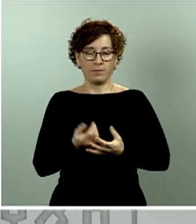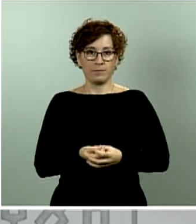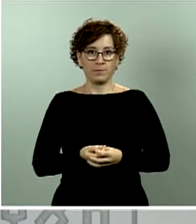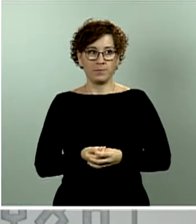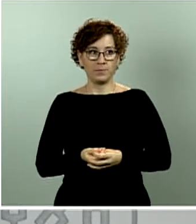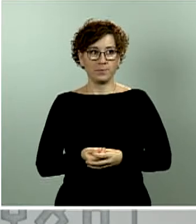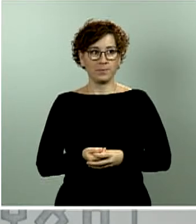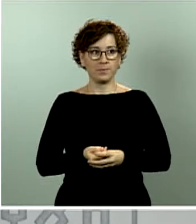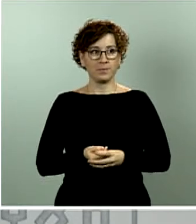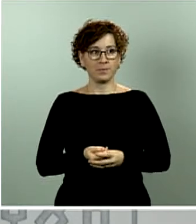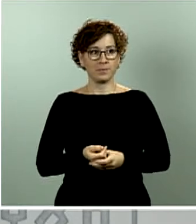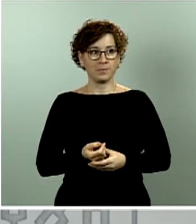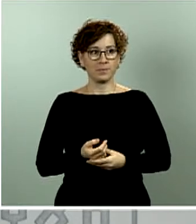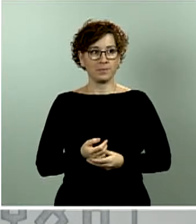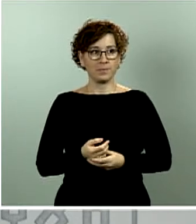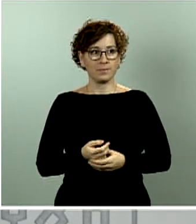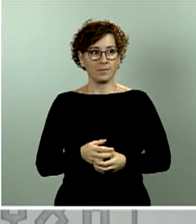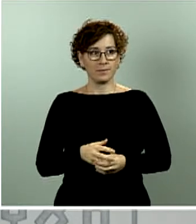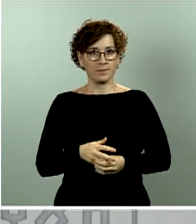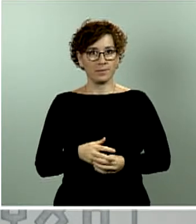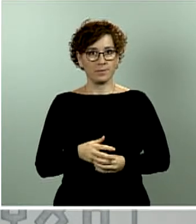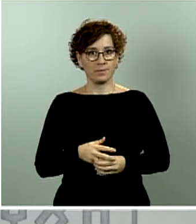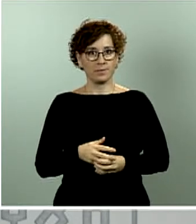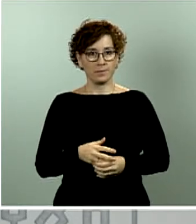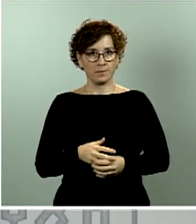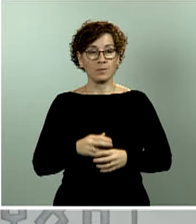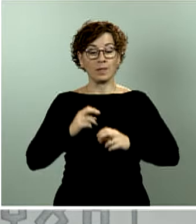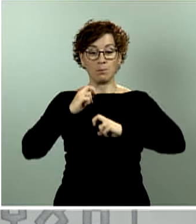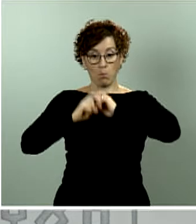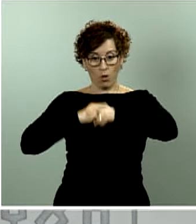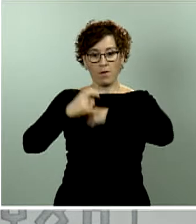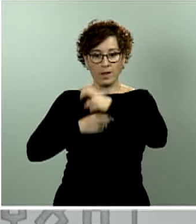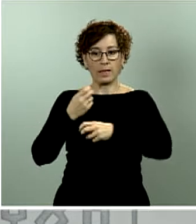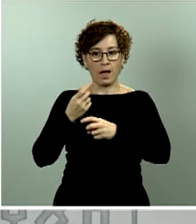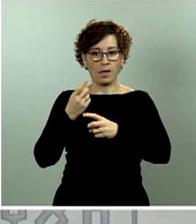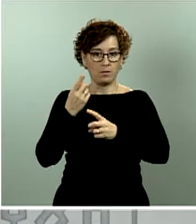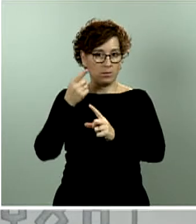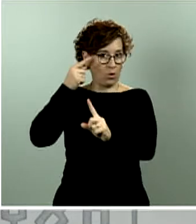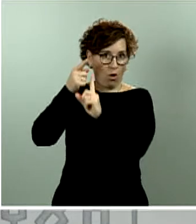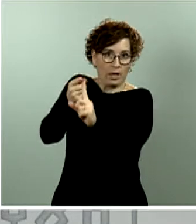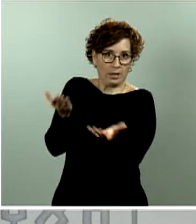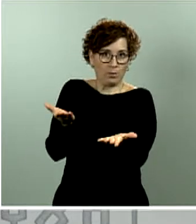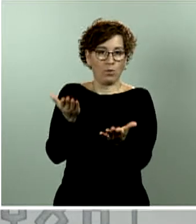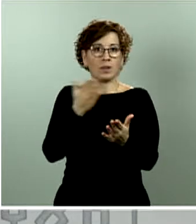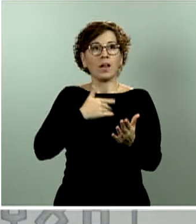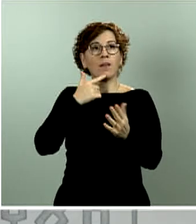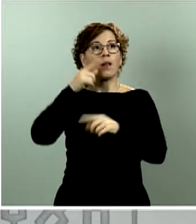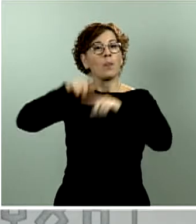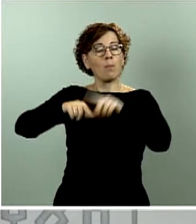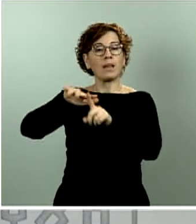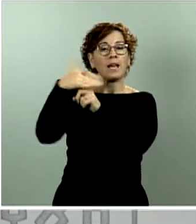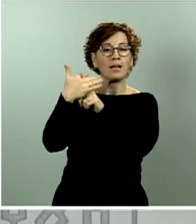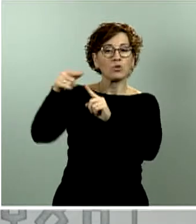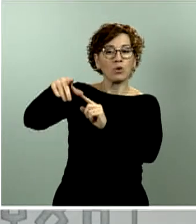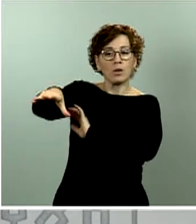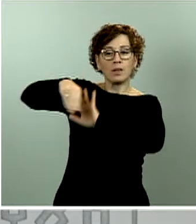¿cómo diría yo?, de forma a propósito las definiciones de caso o las pruebas que estamos realizando.